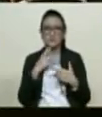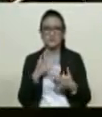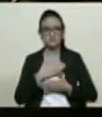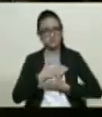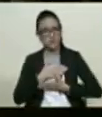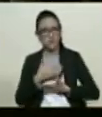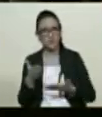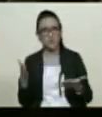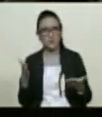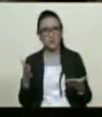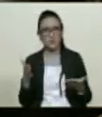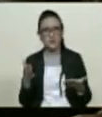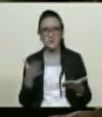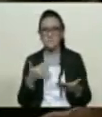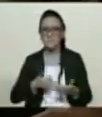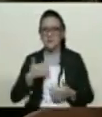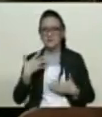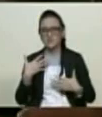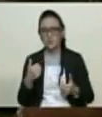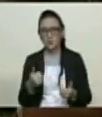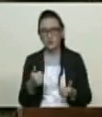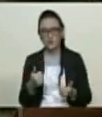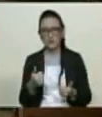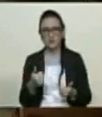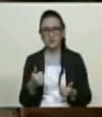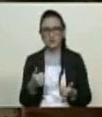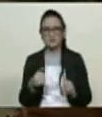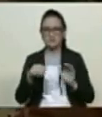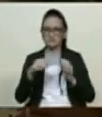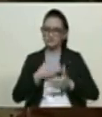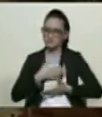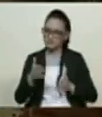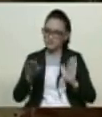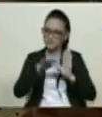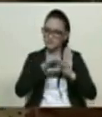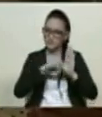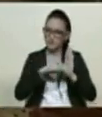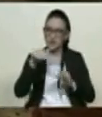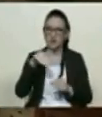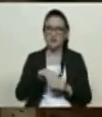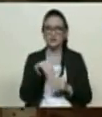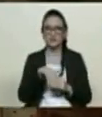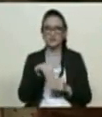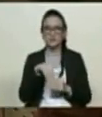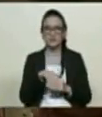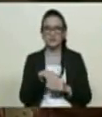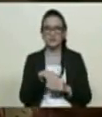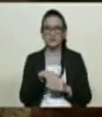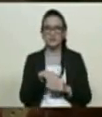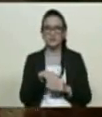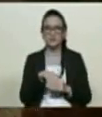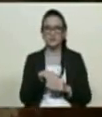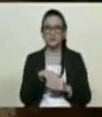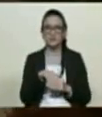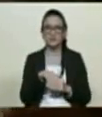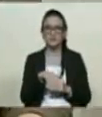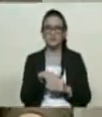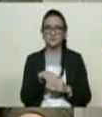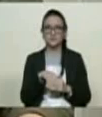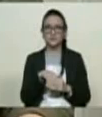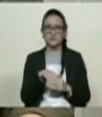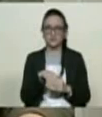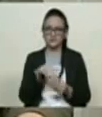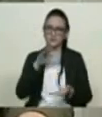amplitud, de buscar mayor seguridad y ampliar garantías electorales y sobre todo de crear un clima